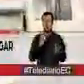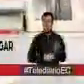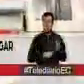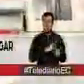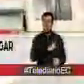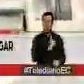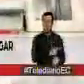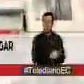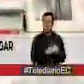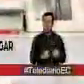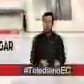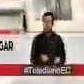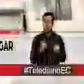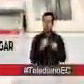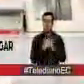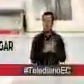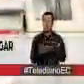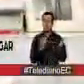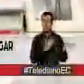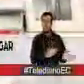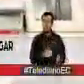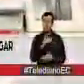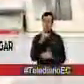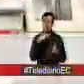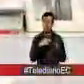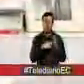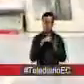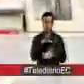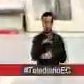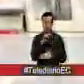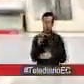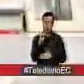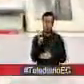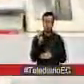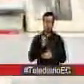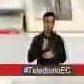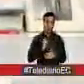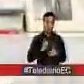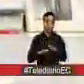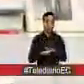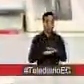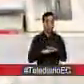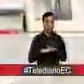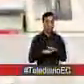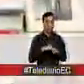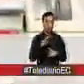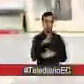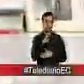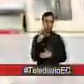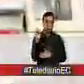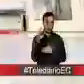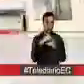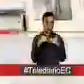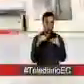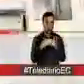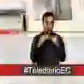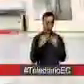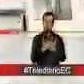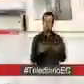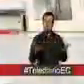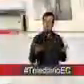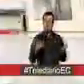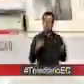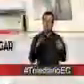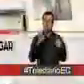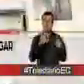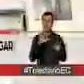muy severas que van del orden de 1.500 salarios básicos, o sea, 1.500 salarios básicos por $400 salarios básicos, estamos hablando